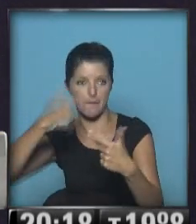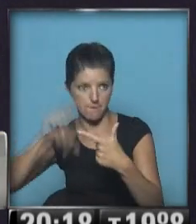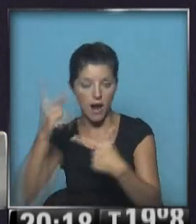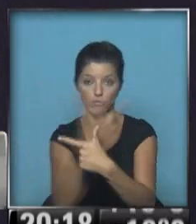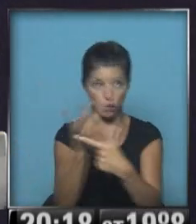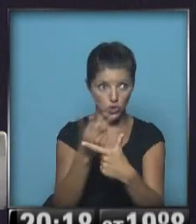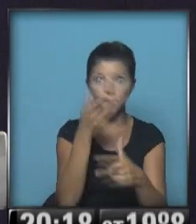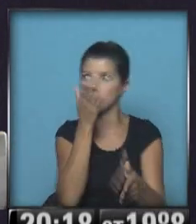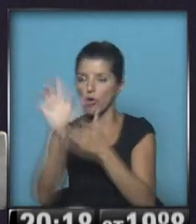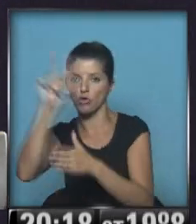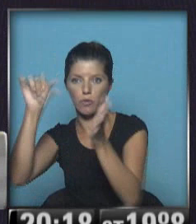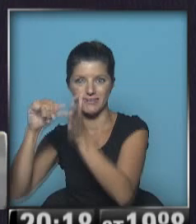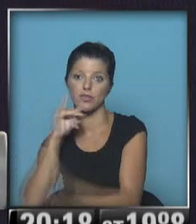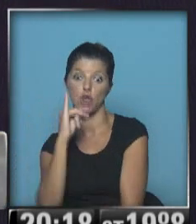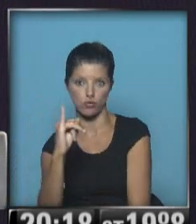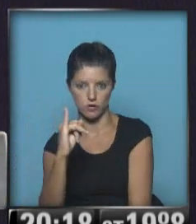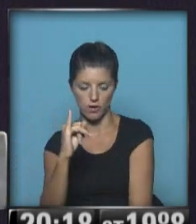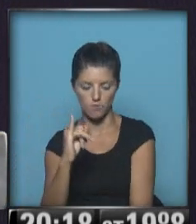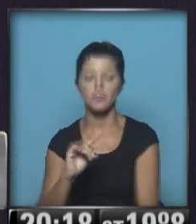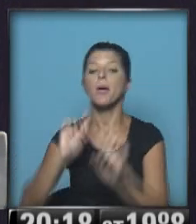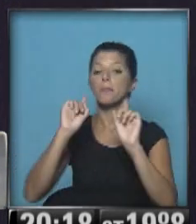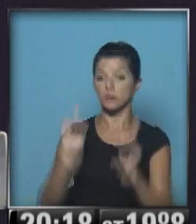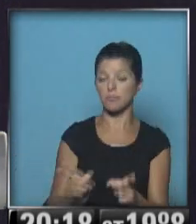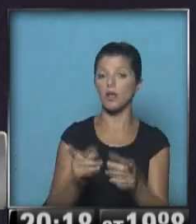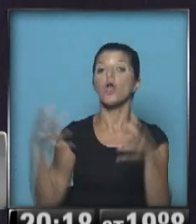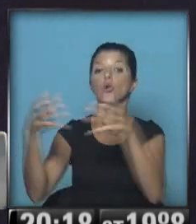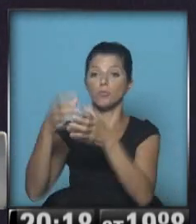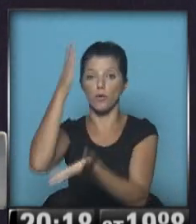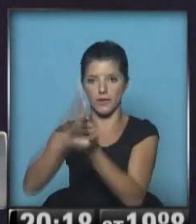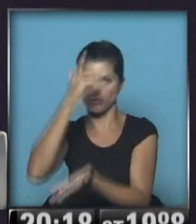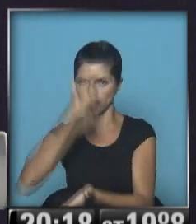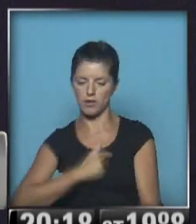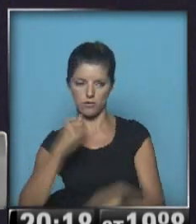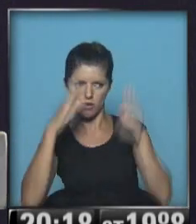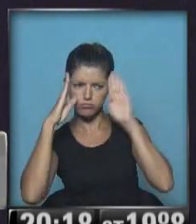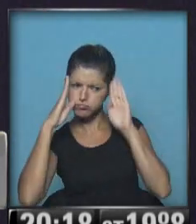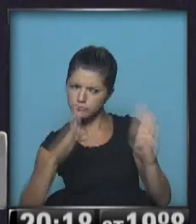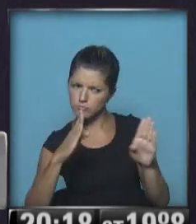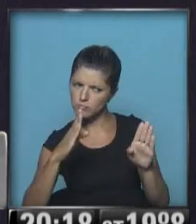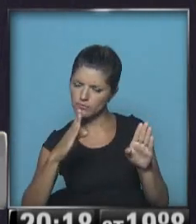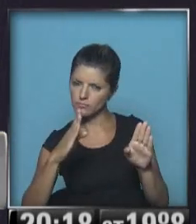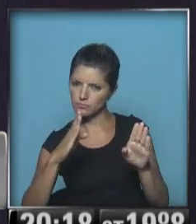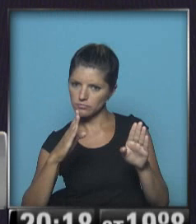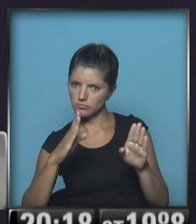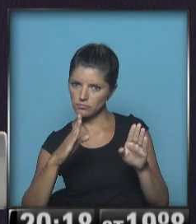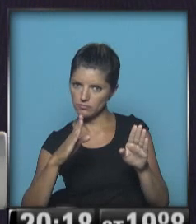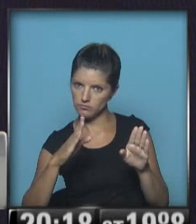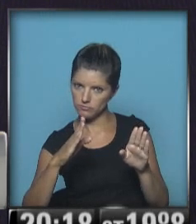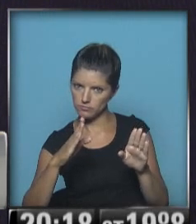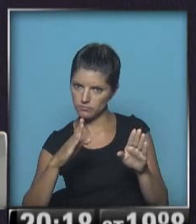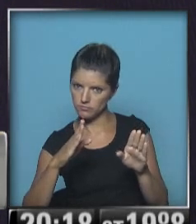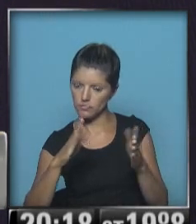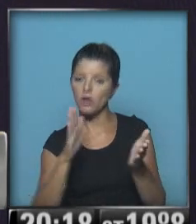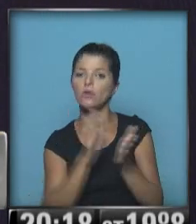tiempo la actuación de los organismos de Derechos Humanos que empieza a prestar atención sobre todo eh en el